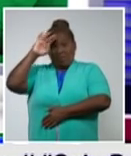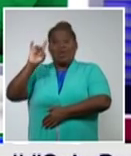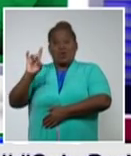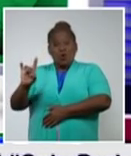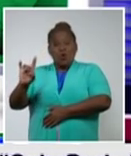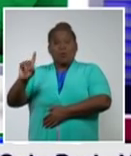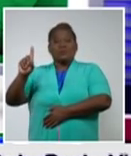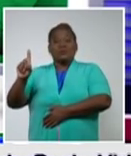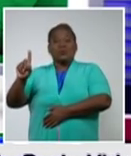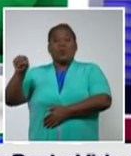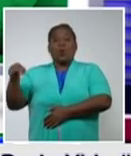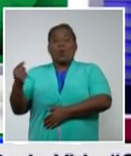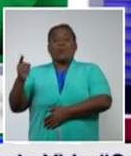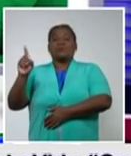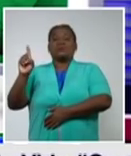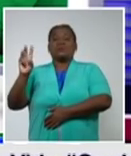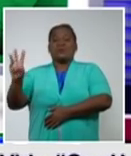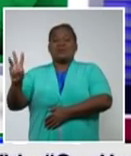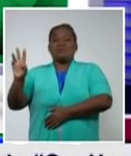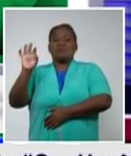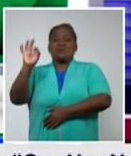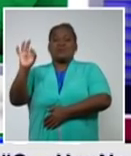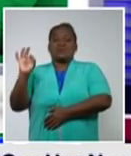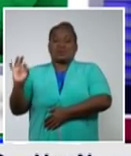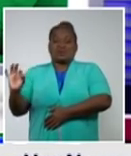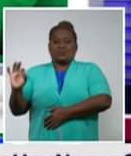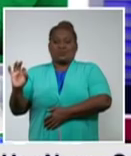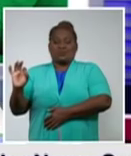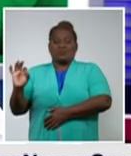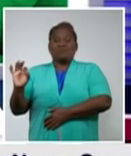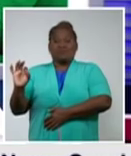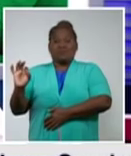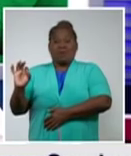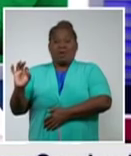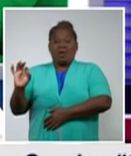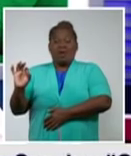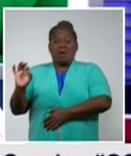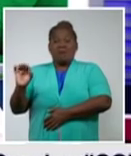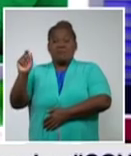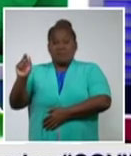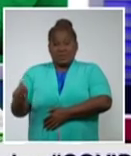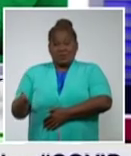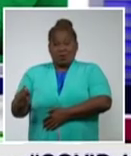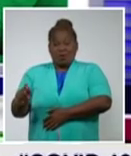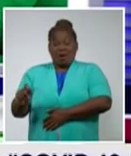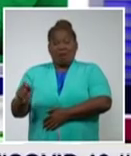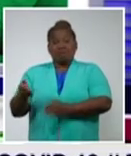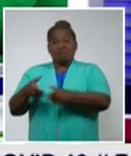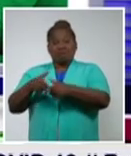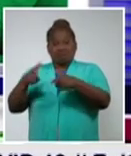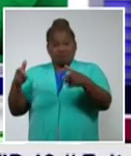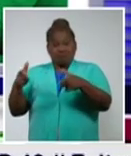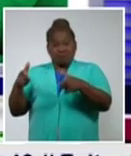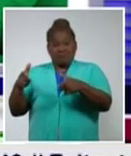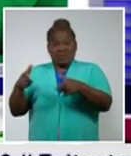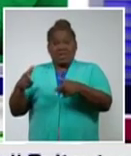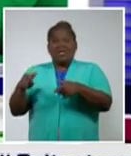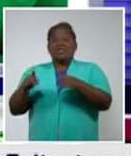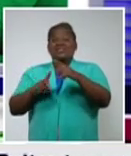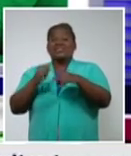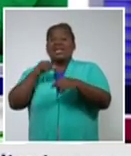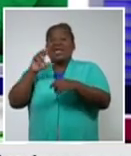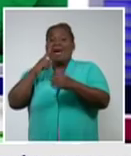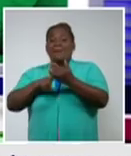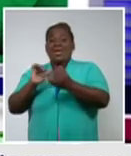91,3%. Una cifra elevada de pacientes en terapia intensiva, 68 pacientes